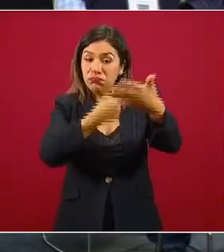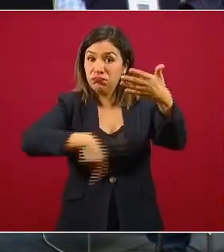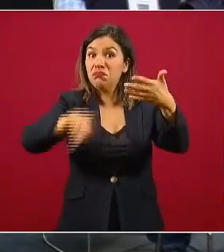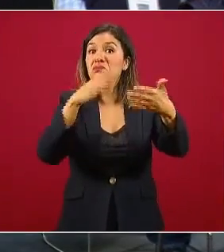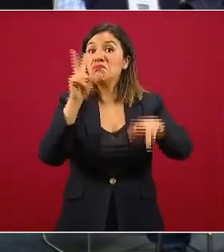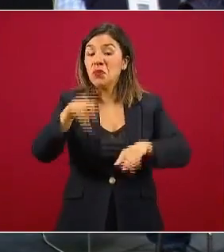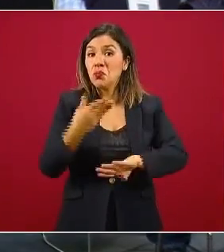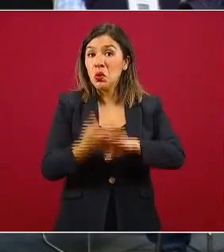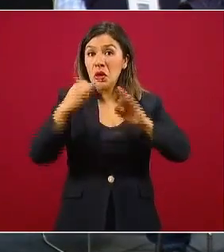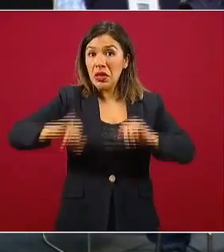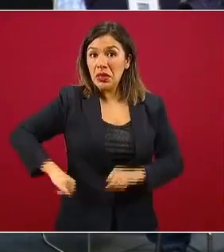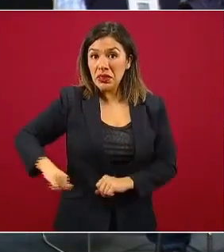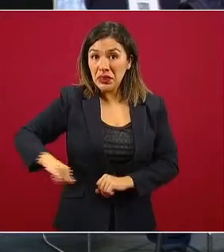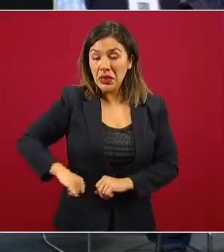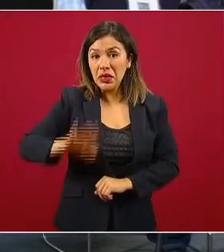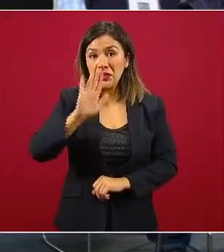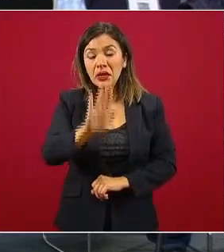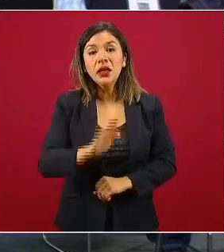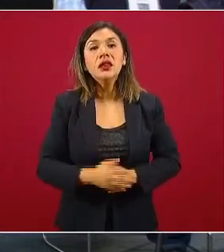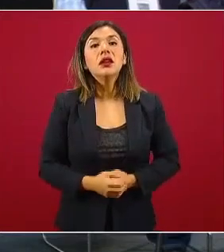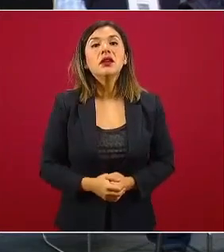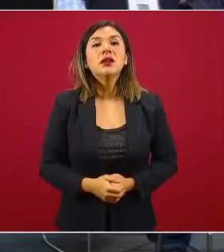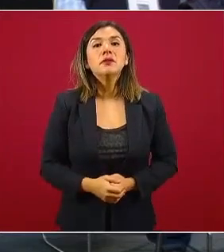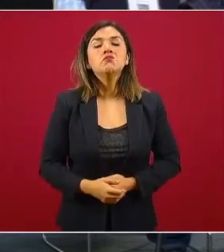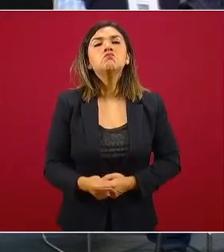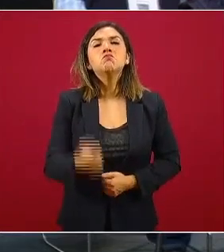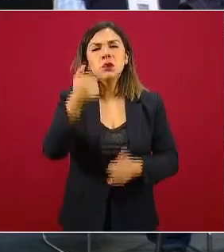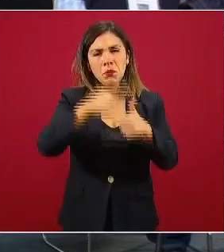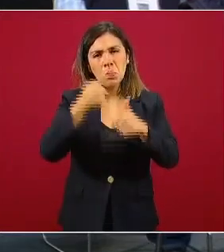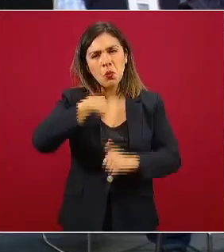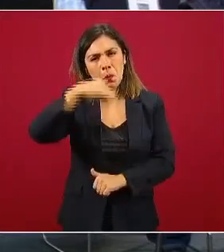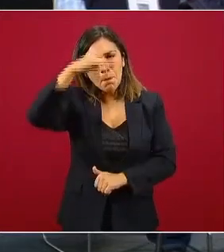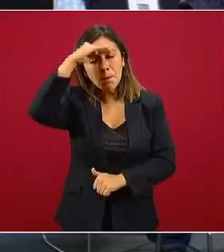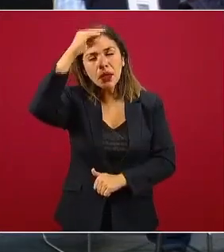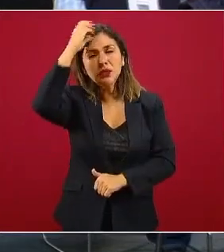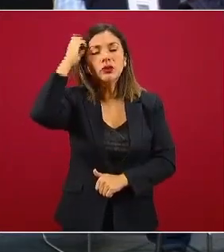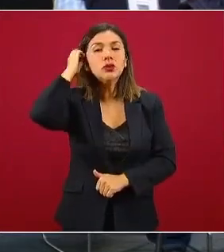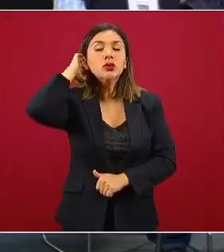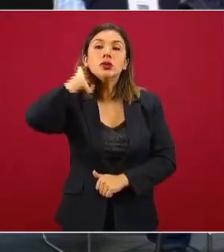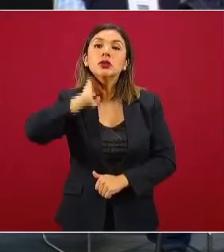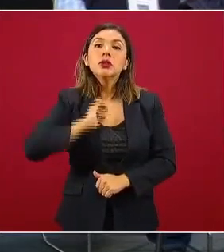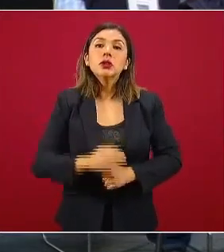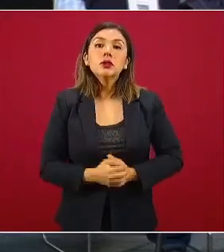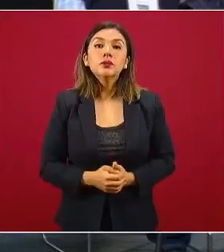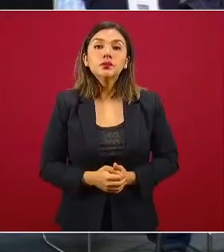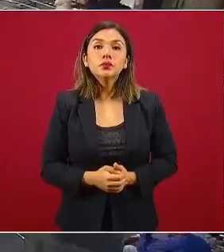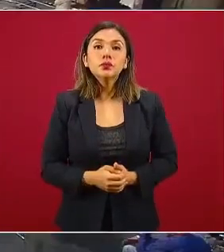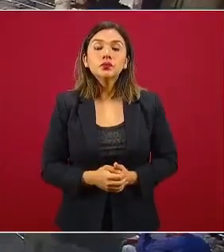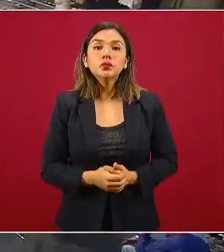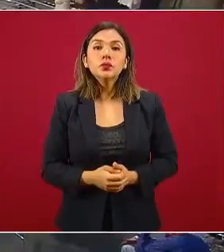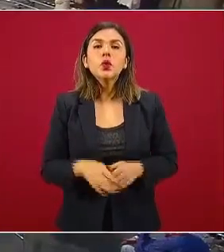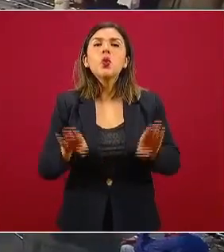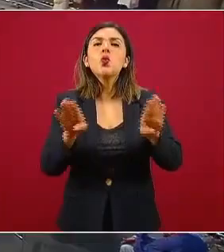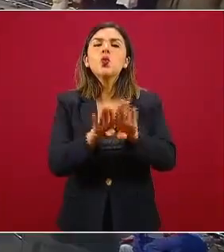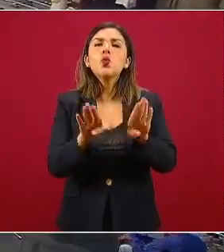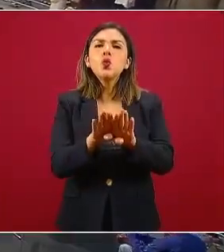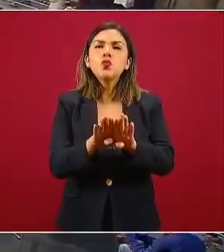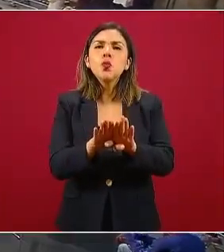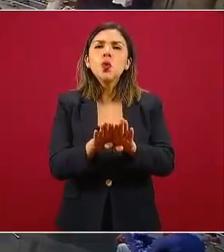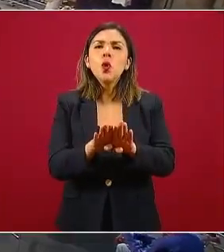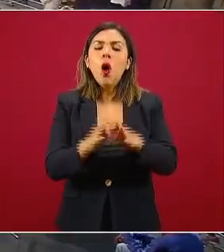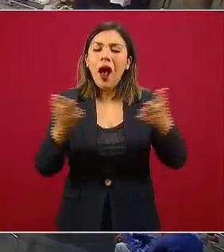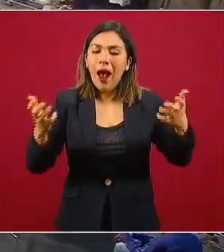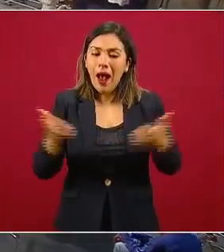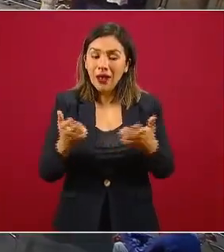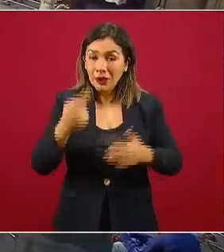interesante. Considero primero que ¿cómo hacer, presidente, para que no